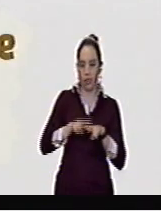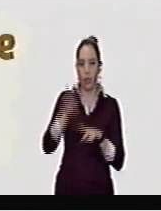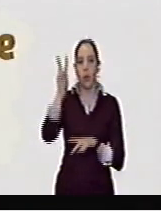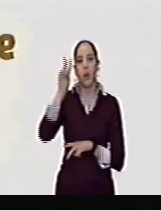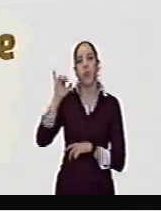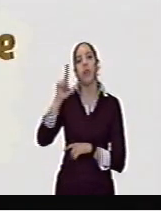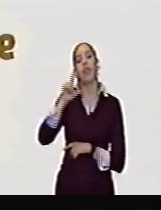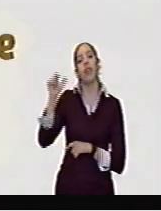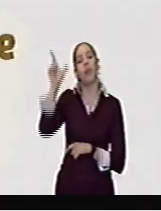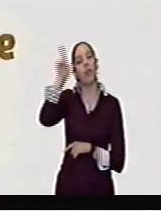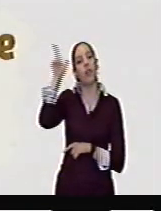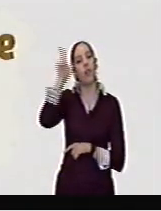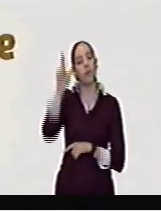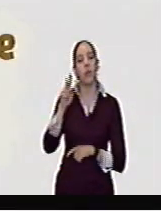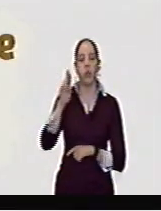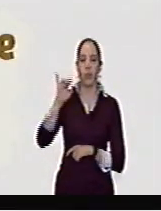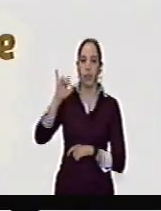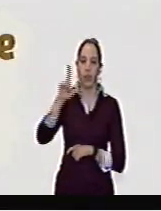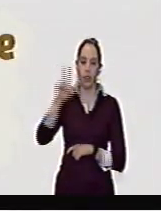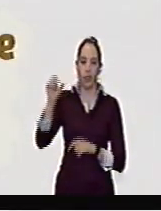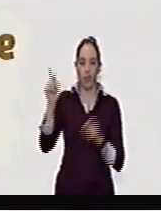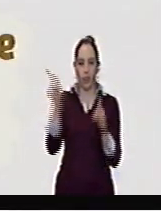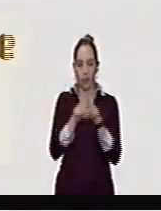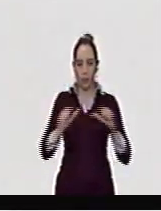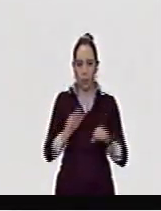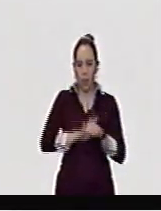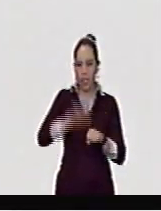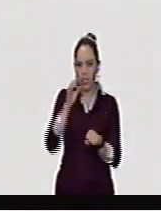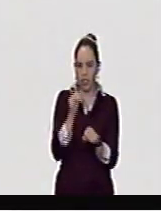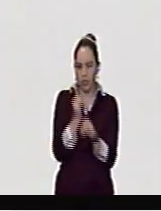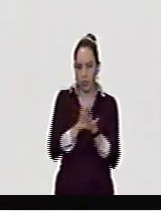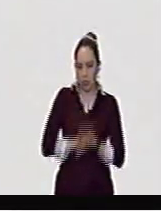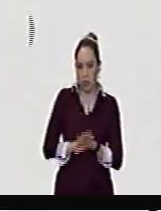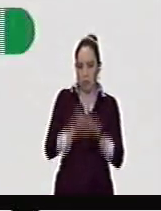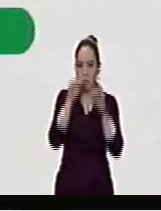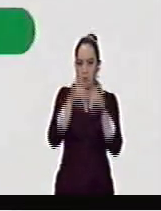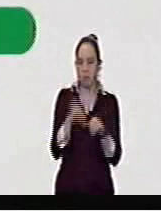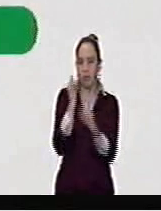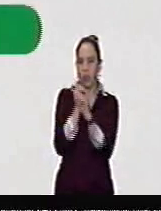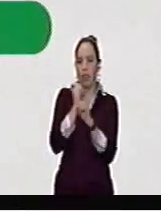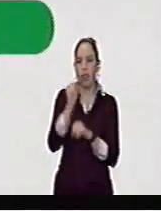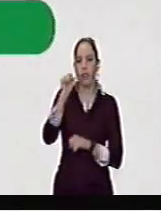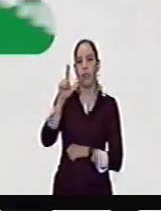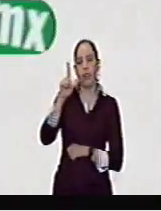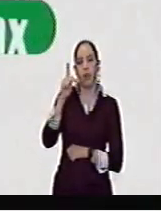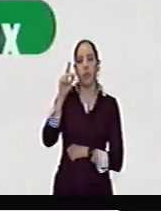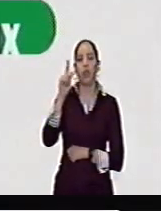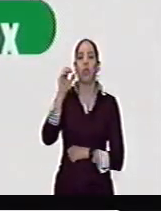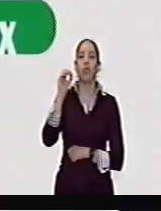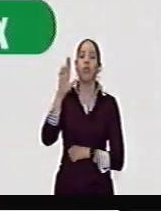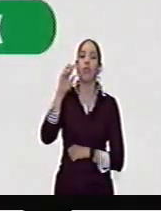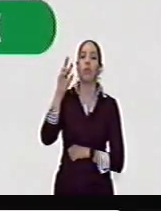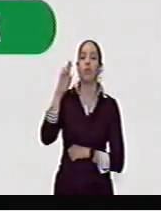Vanegas, Villa de Guadalupe, Villa de La Paz. Para más información visita nuestra página oficial